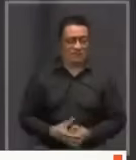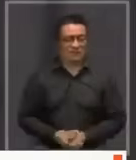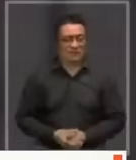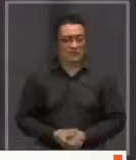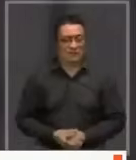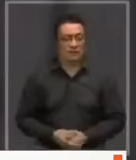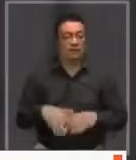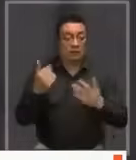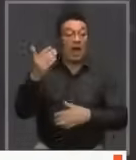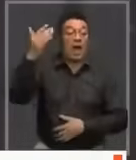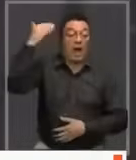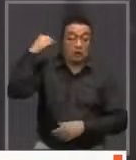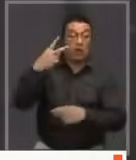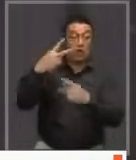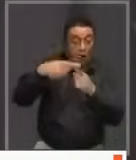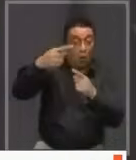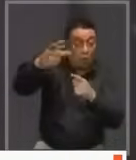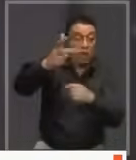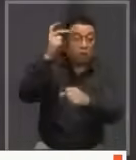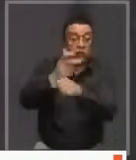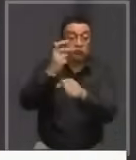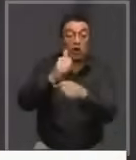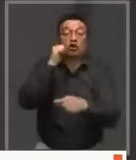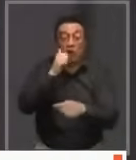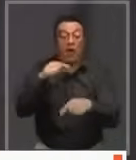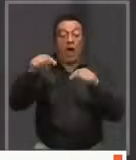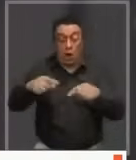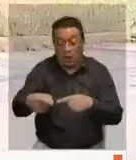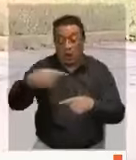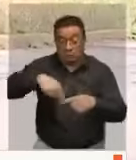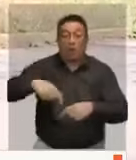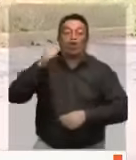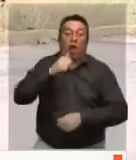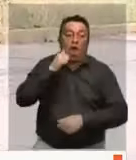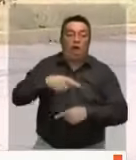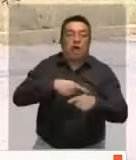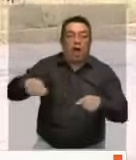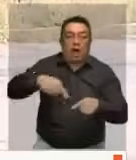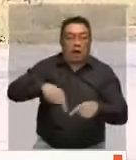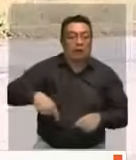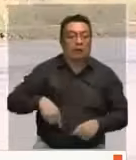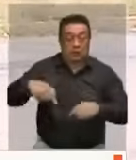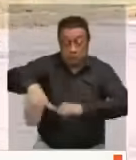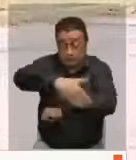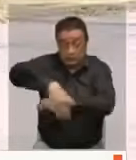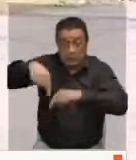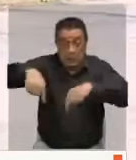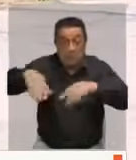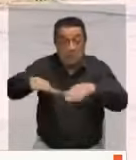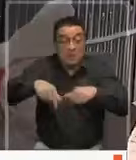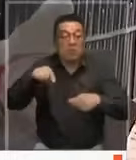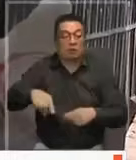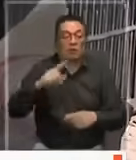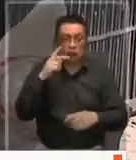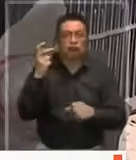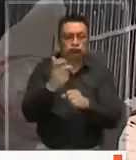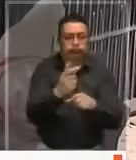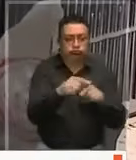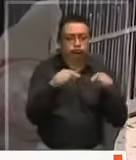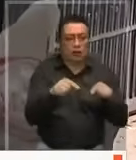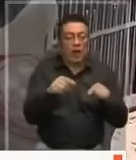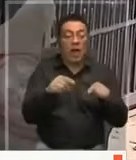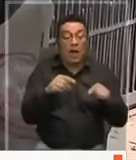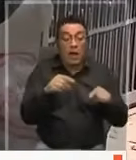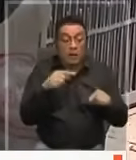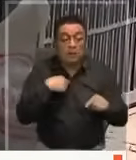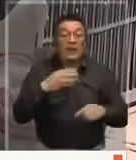Hace un tiempo robaban dos cuadras más abajo todos los días, ahora están robando en esta cuadra todos los días. Aquí mismo en esta calle han asaltado a varias gente. Por ejemplo, mis nietos,